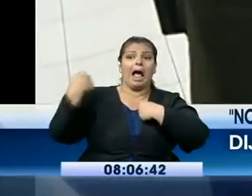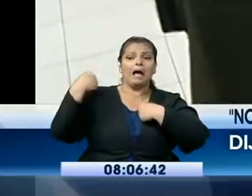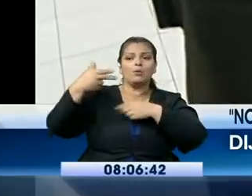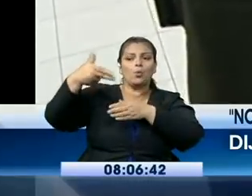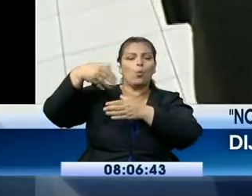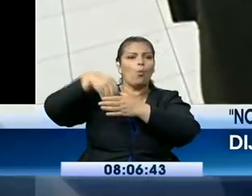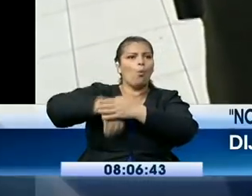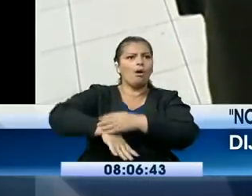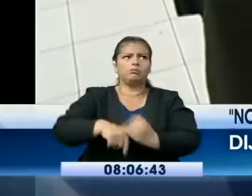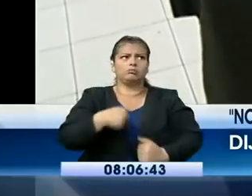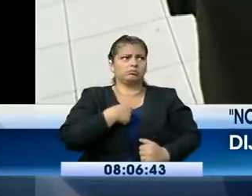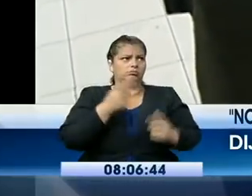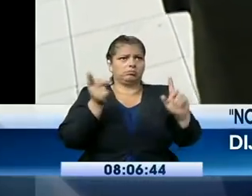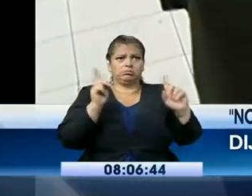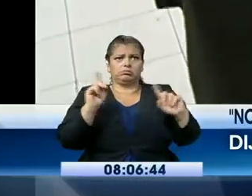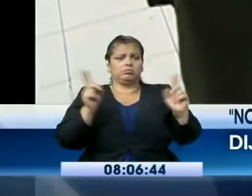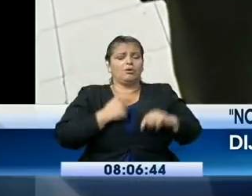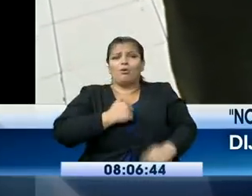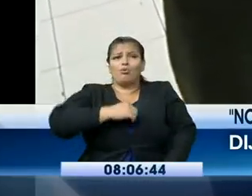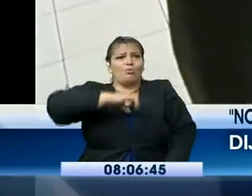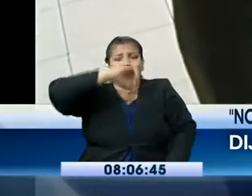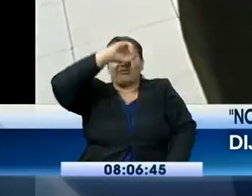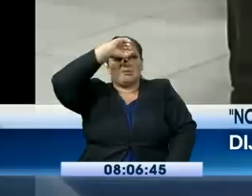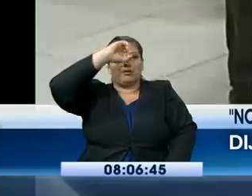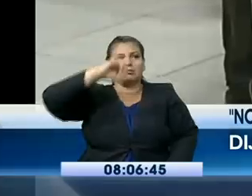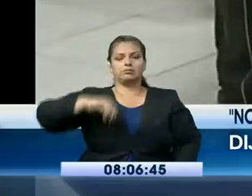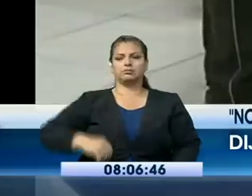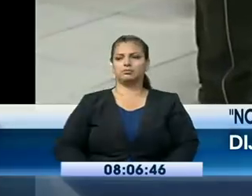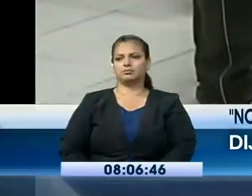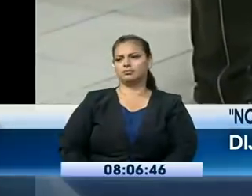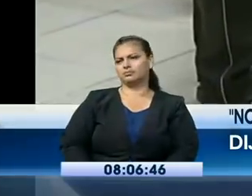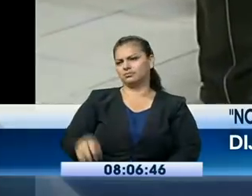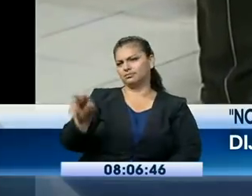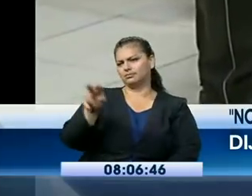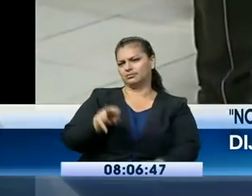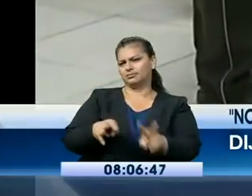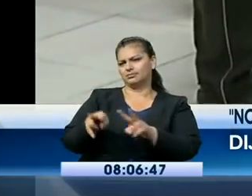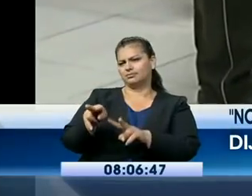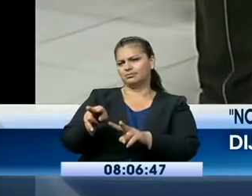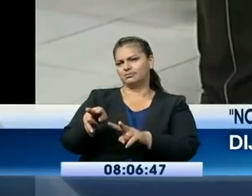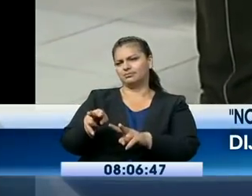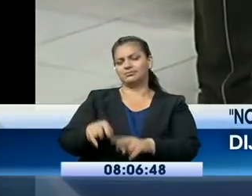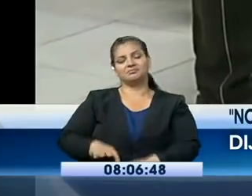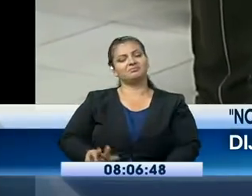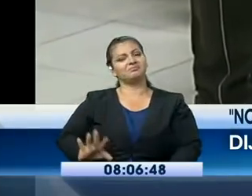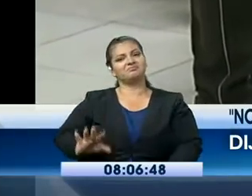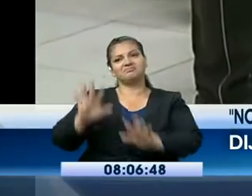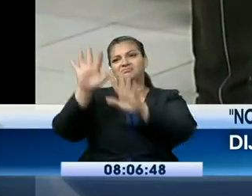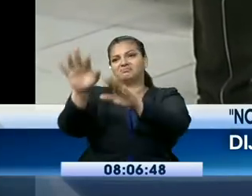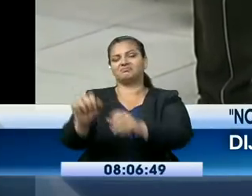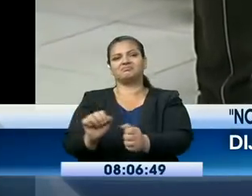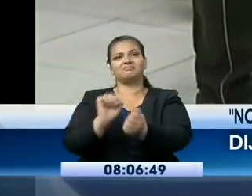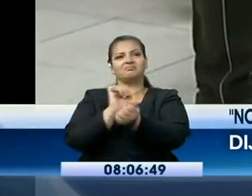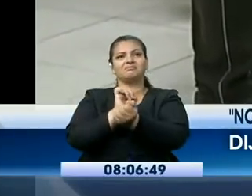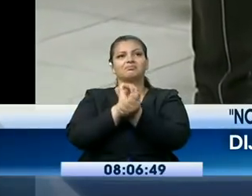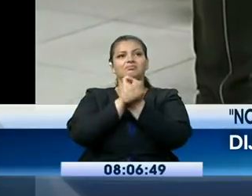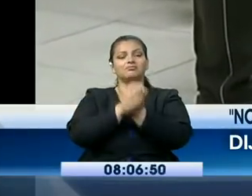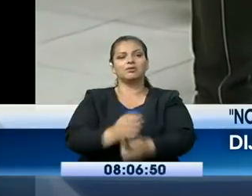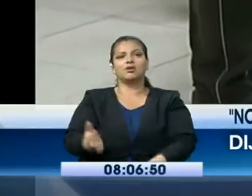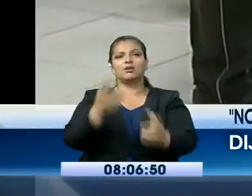argumento no convenció a los agentes policiales por que lo trasladaron a la fiscalía para que sea